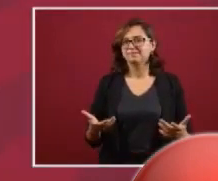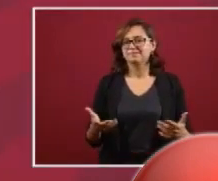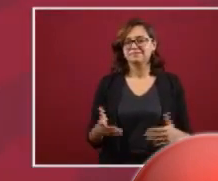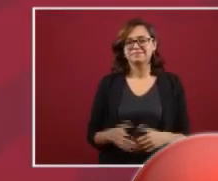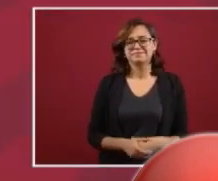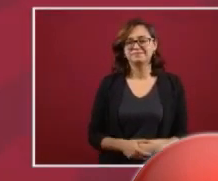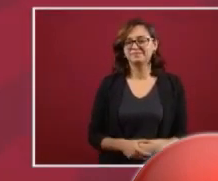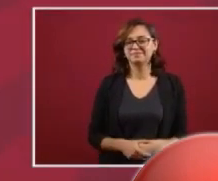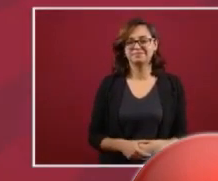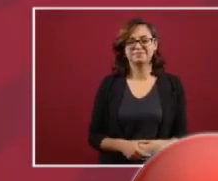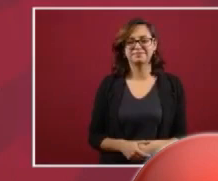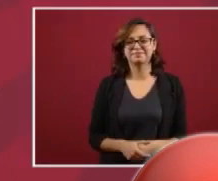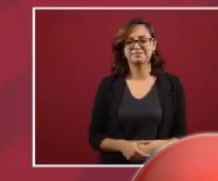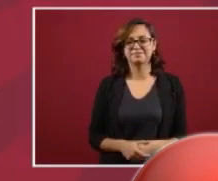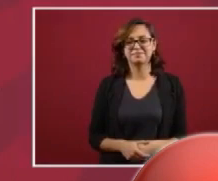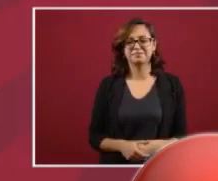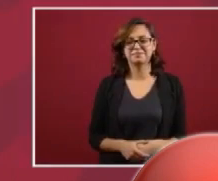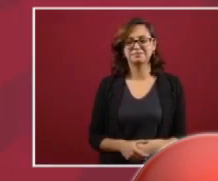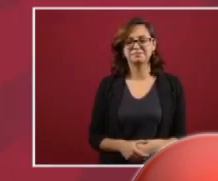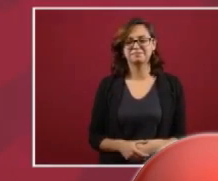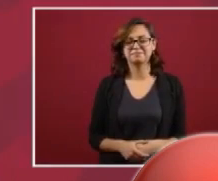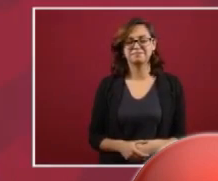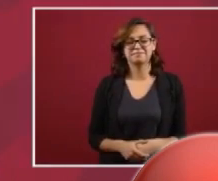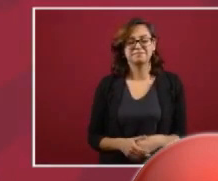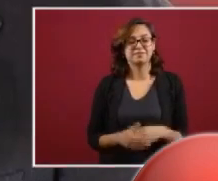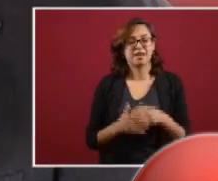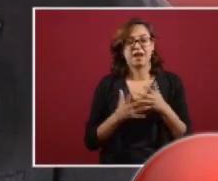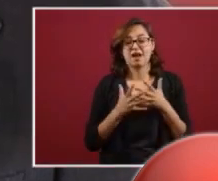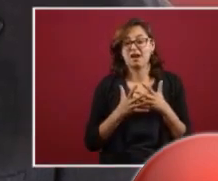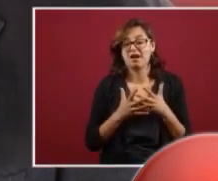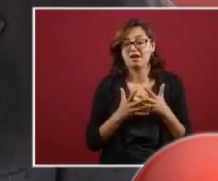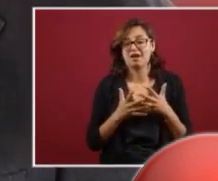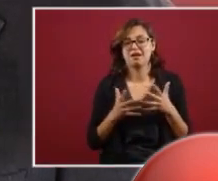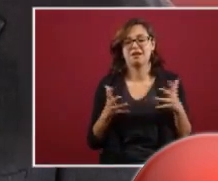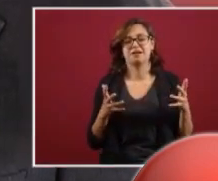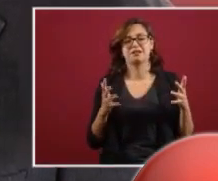la gran satisfacción